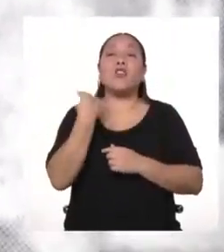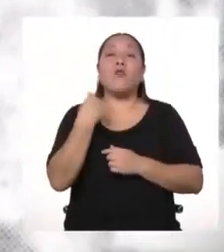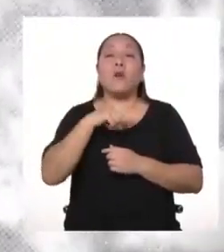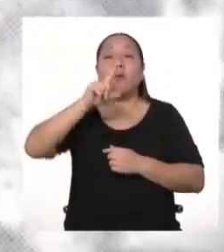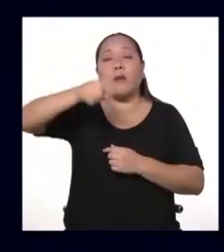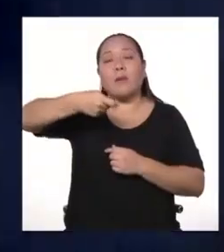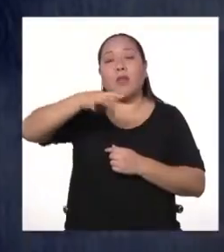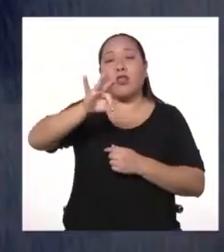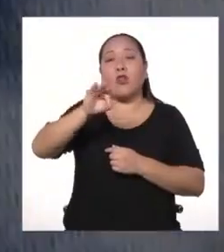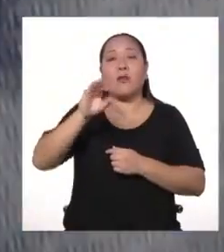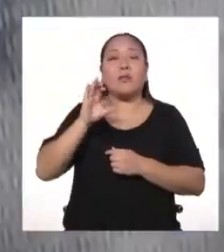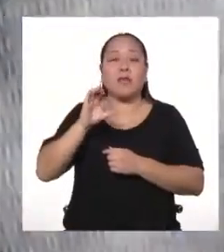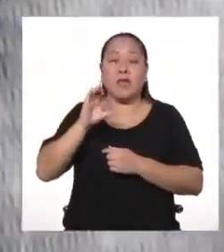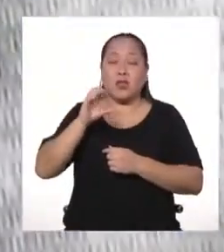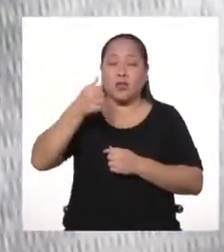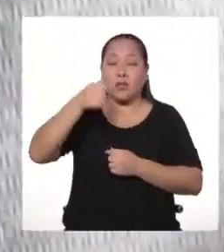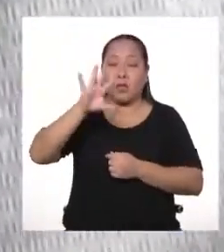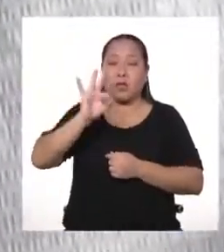1919.